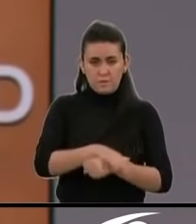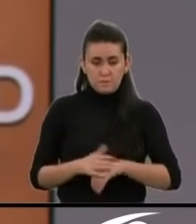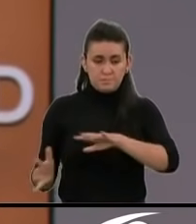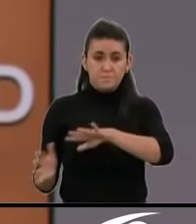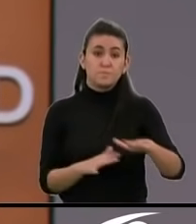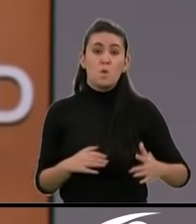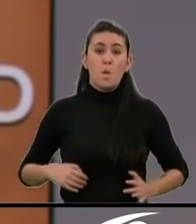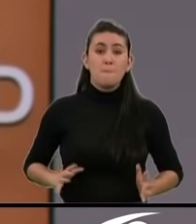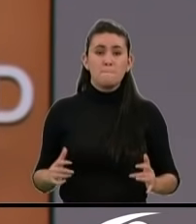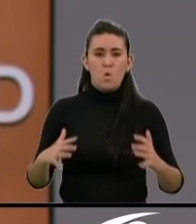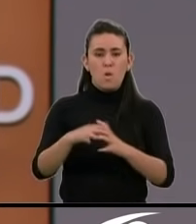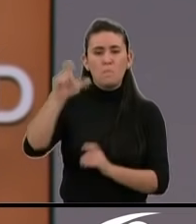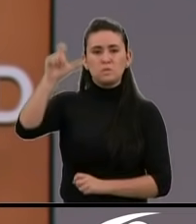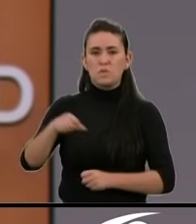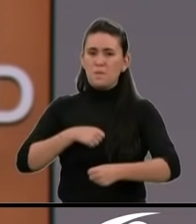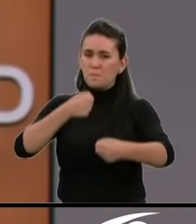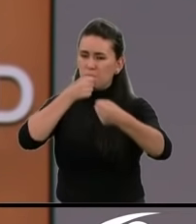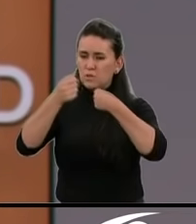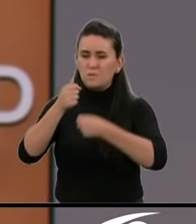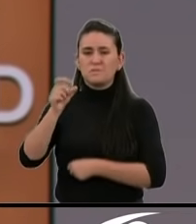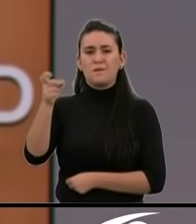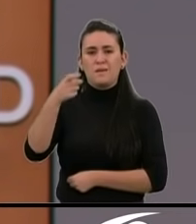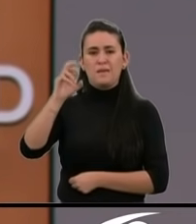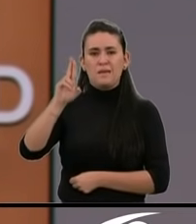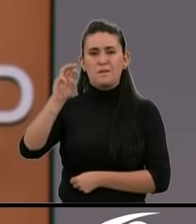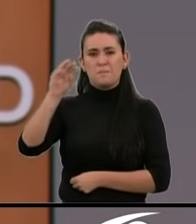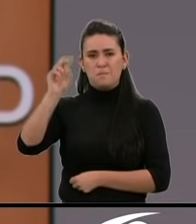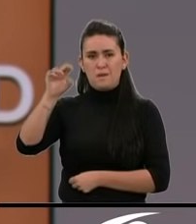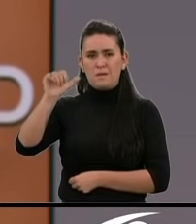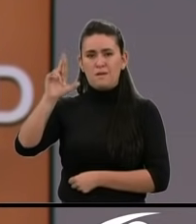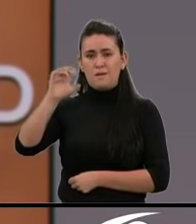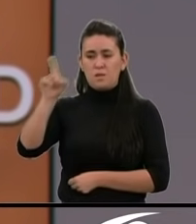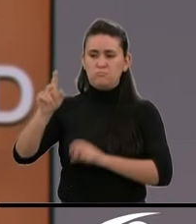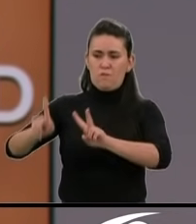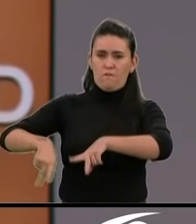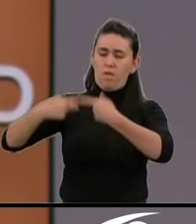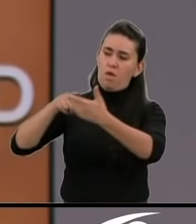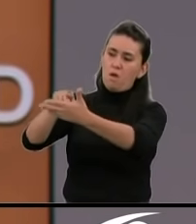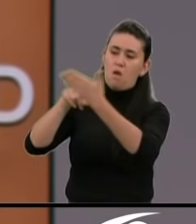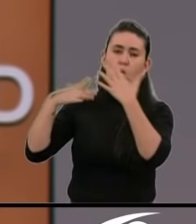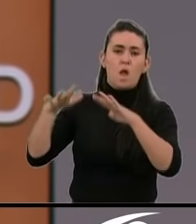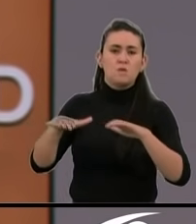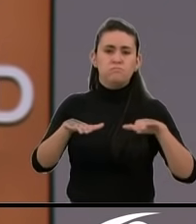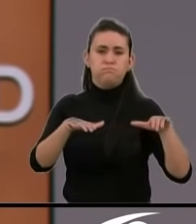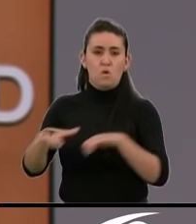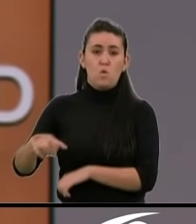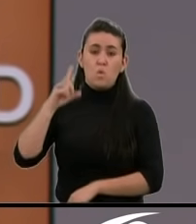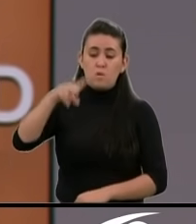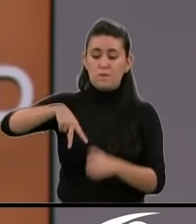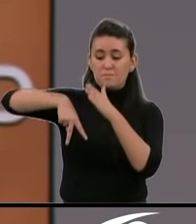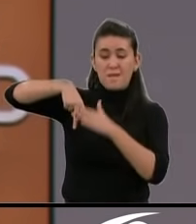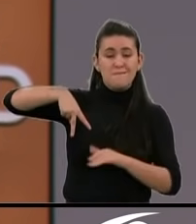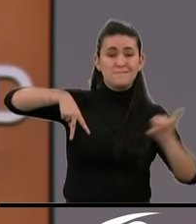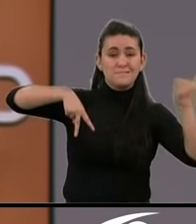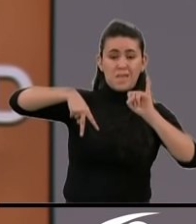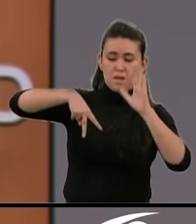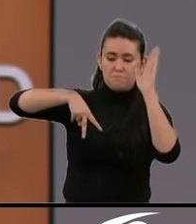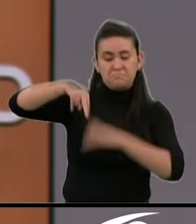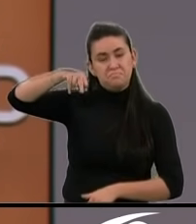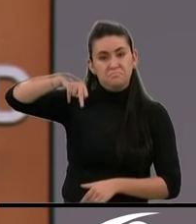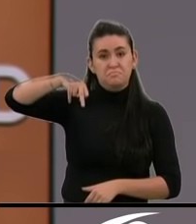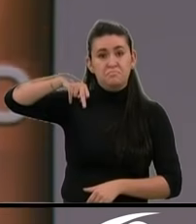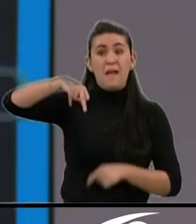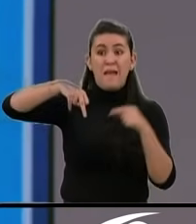Mocoa falleció el periodista Germán Arenas, quien se convirtió en un ejemplo de vida entre sus colegas luego de que perdiera su pierna izquierda en 2013